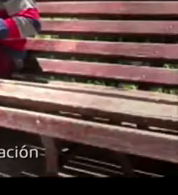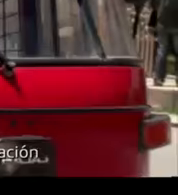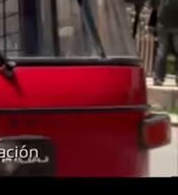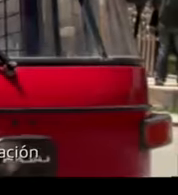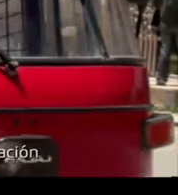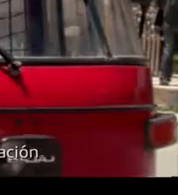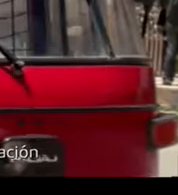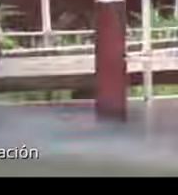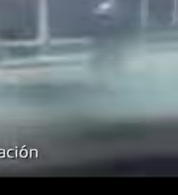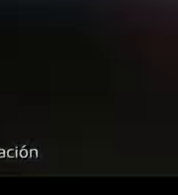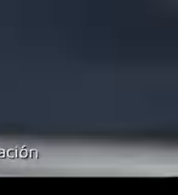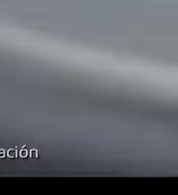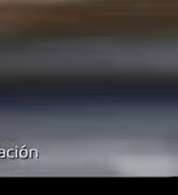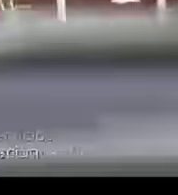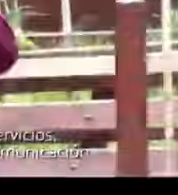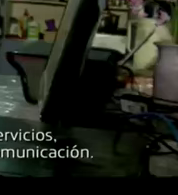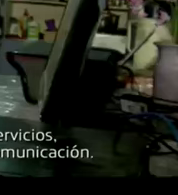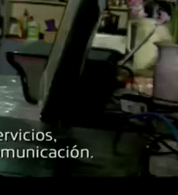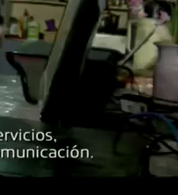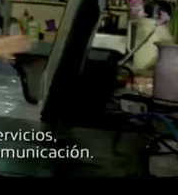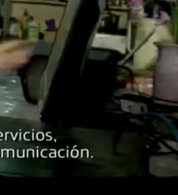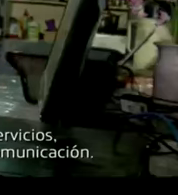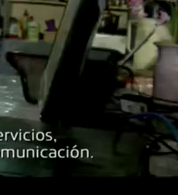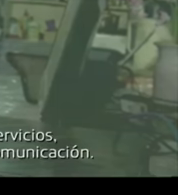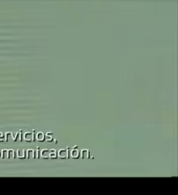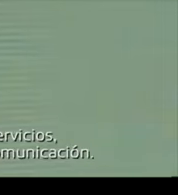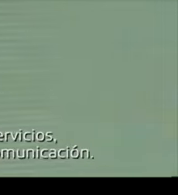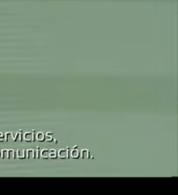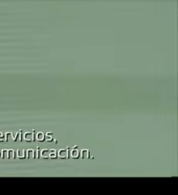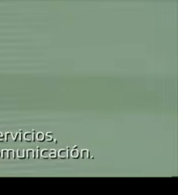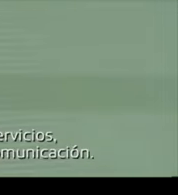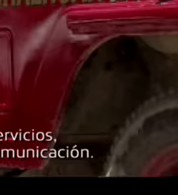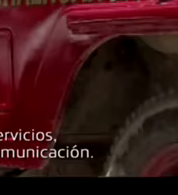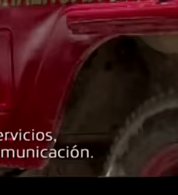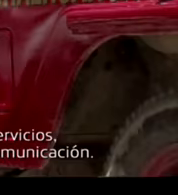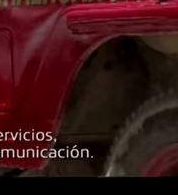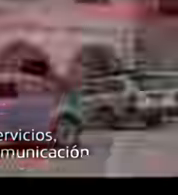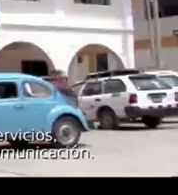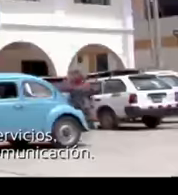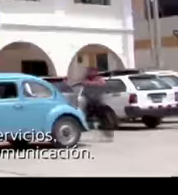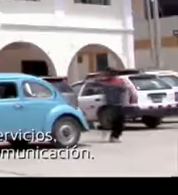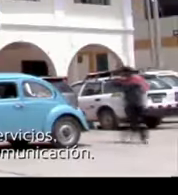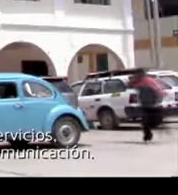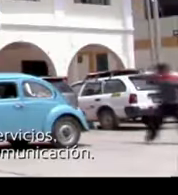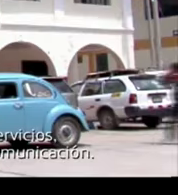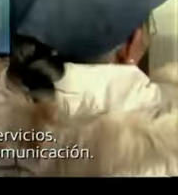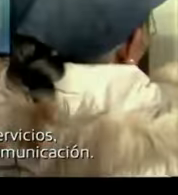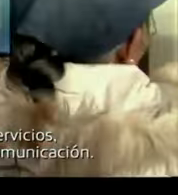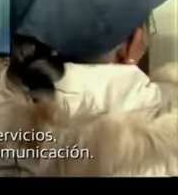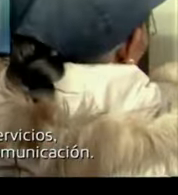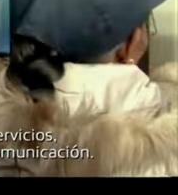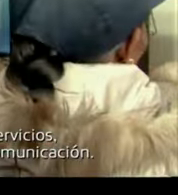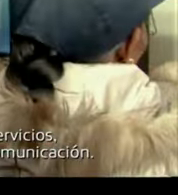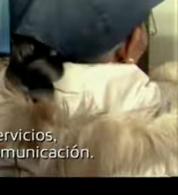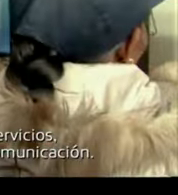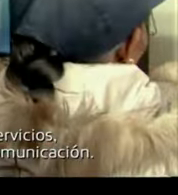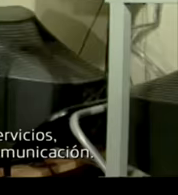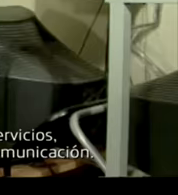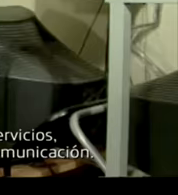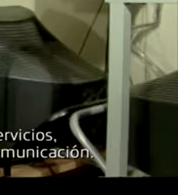de la calidad de vida de la población a través de la provisión de herramientas y servicios basados en las tecnologías de